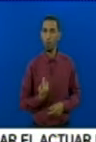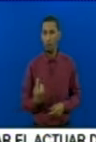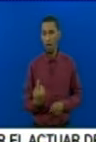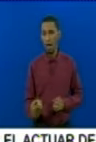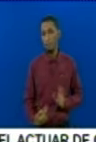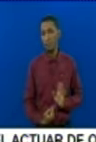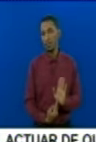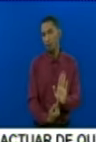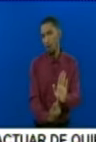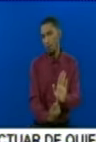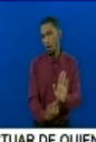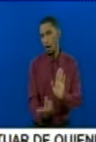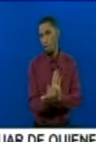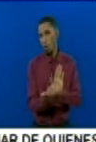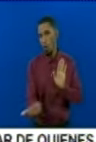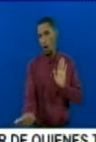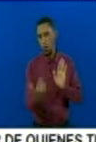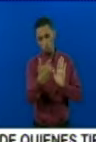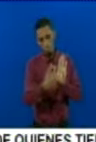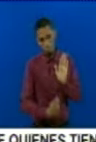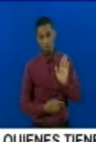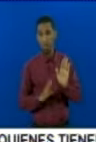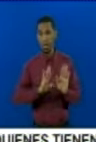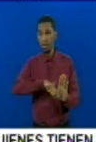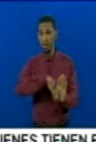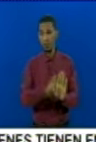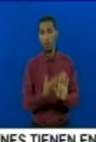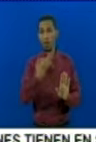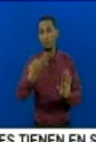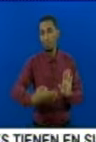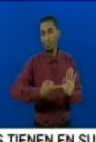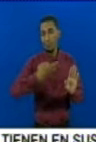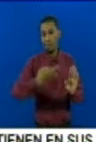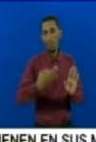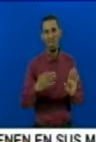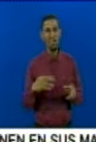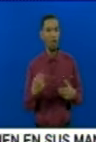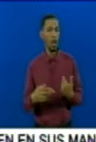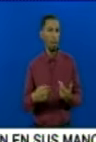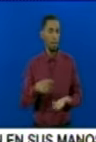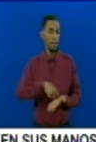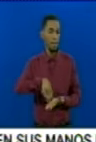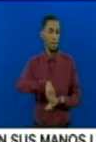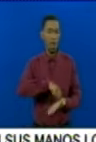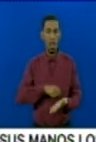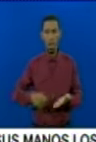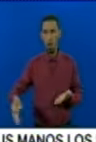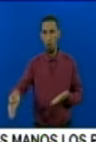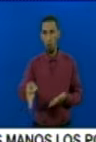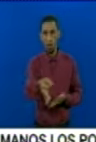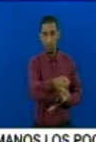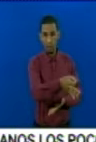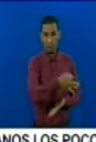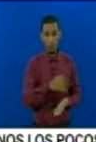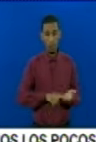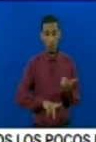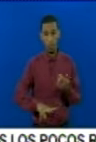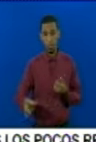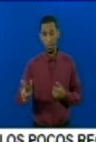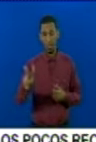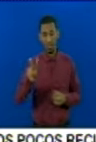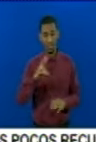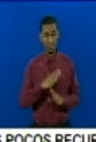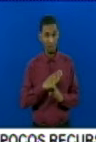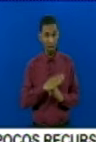presentando y aprobando, y en el próximo programa estaremos explicando qué vamos a hacer en cada uno de los municipios de la provincia y la provincia